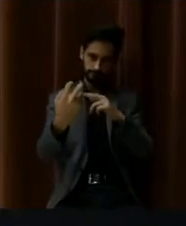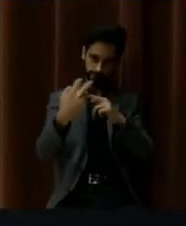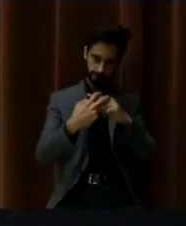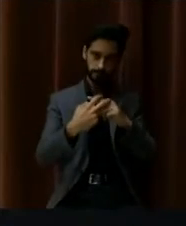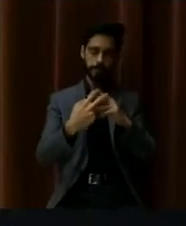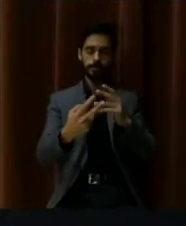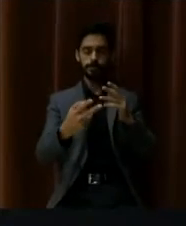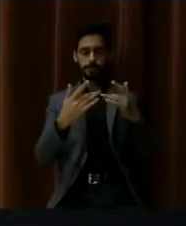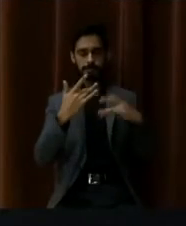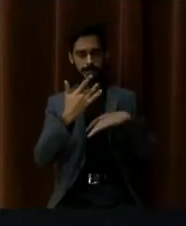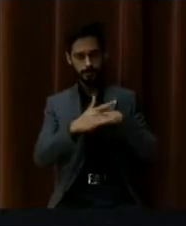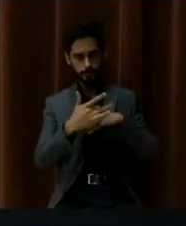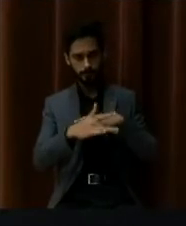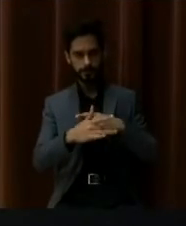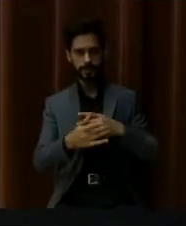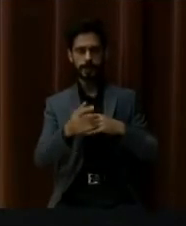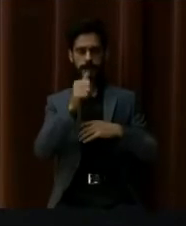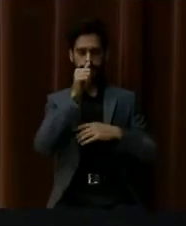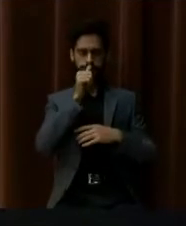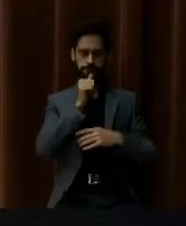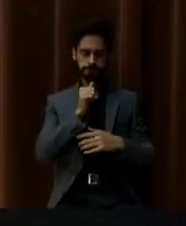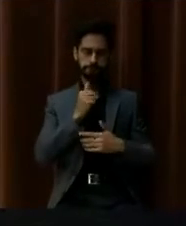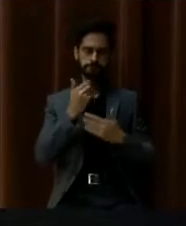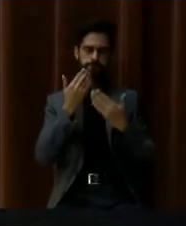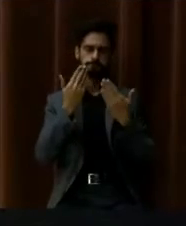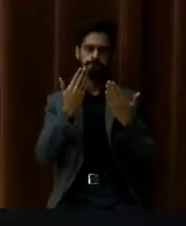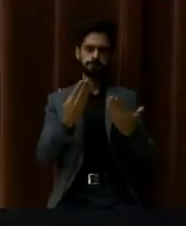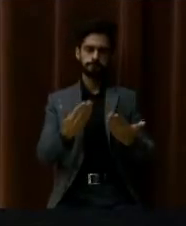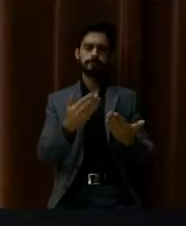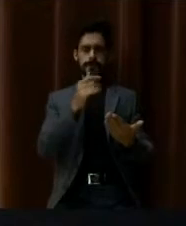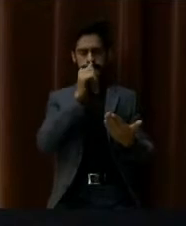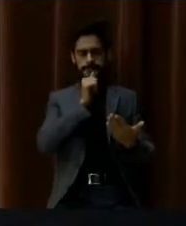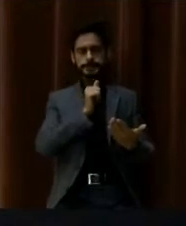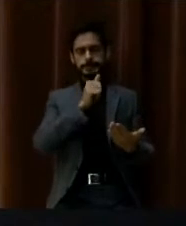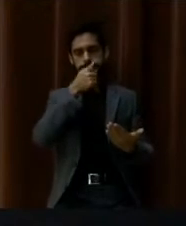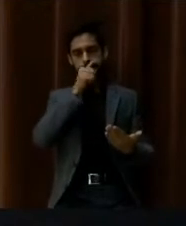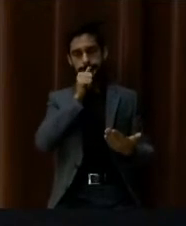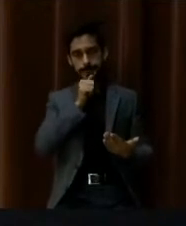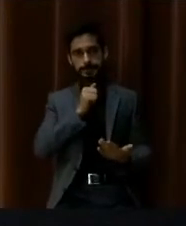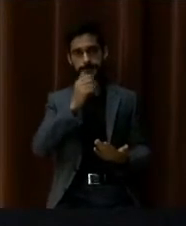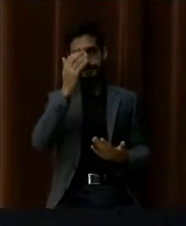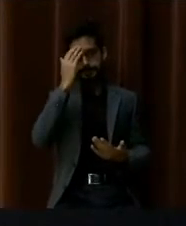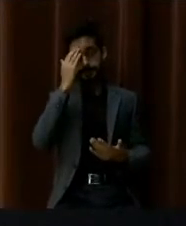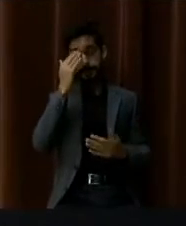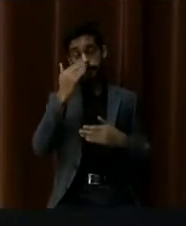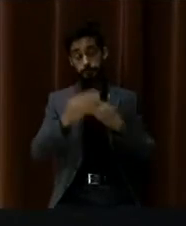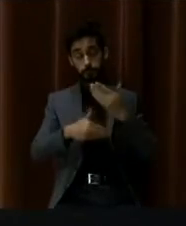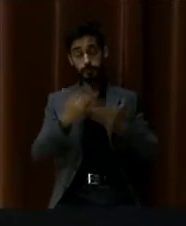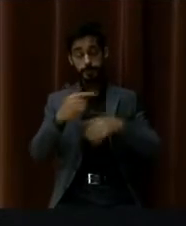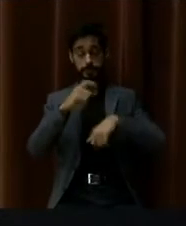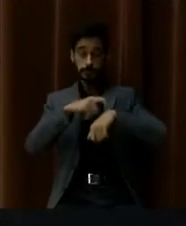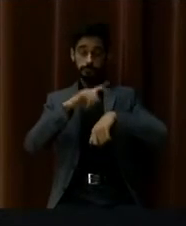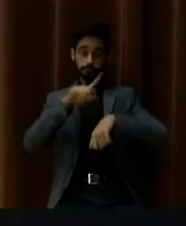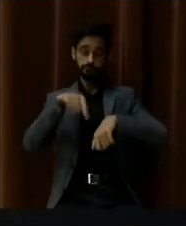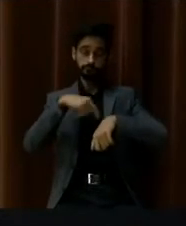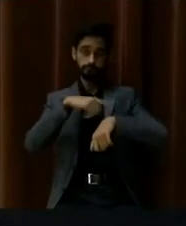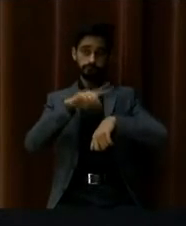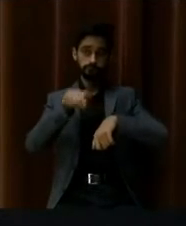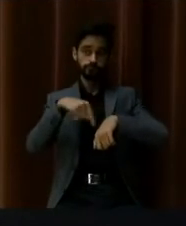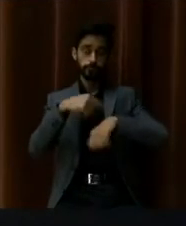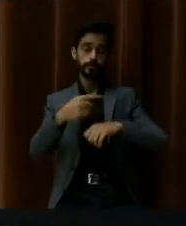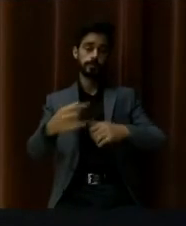contestar todas las preguntas y la paciencia porque estos son procesos que toman tiempo así que